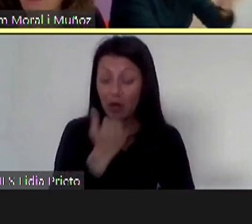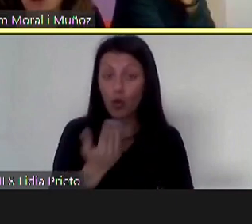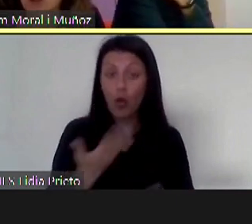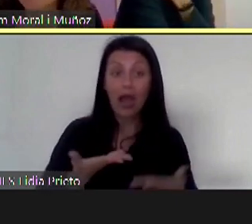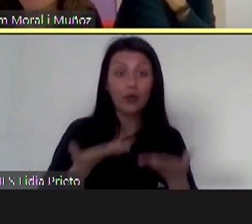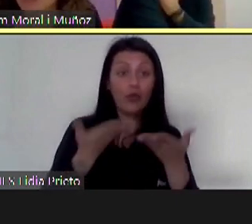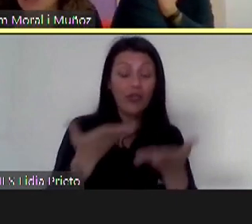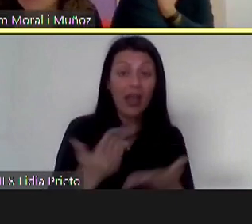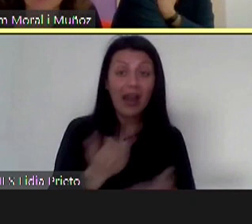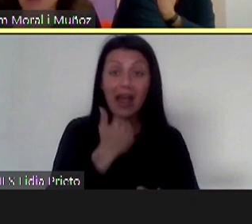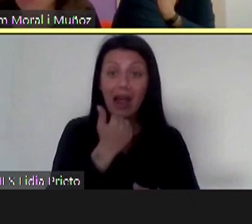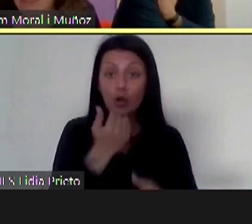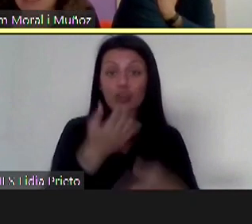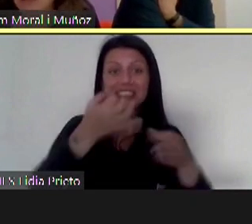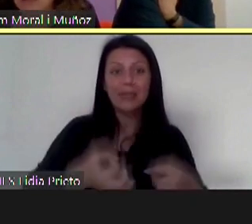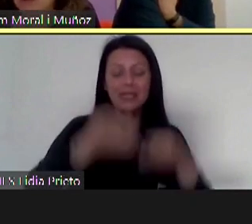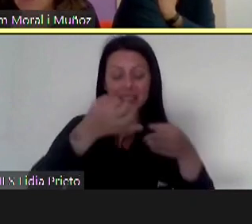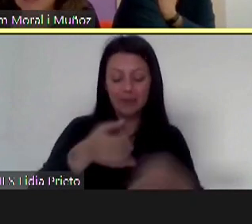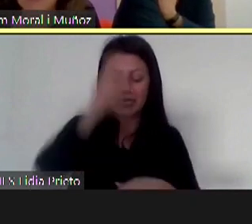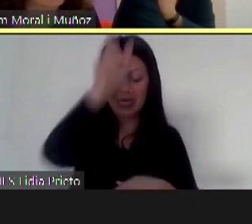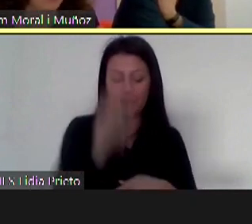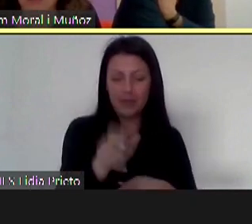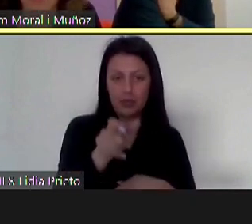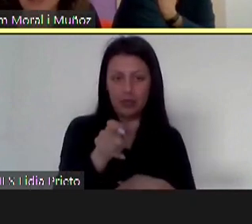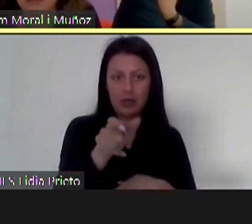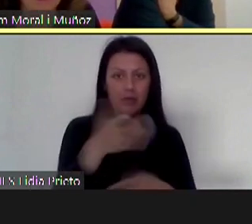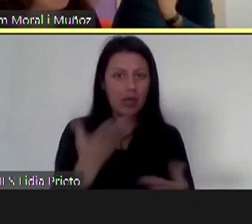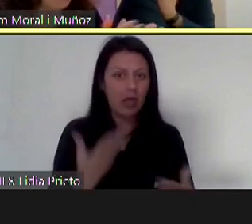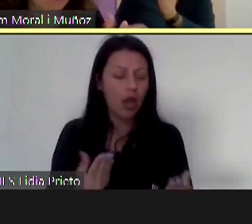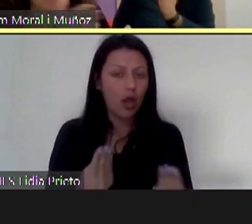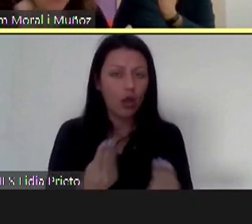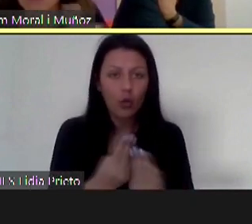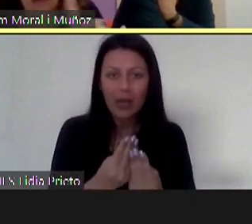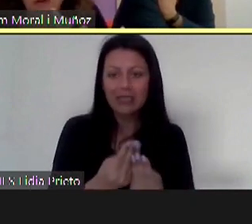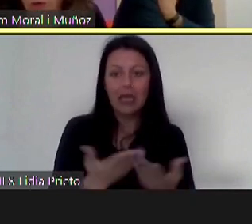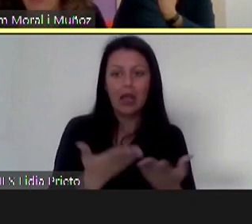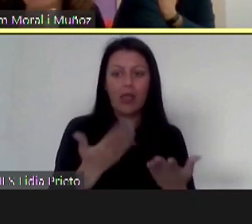¿Necesitas algo? Pero siempre a la persona. Aunque vaya acompañada, no al acompañante